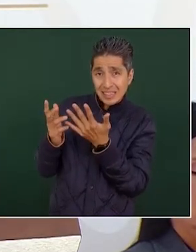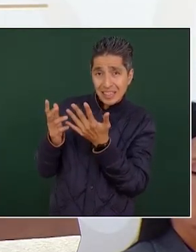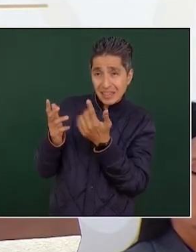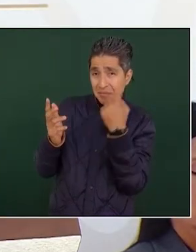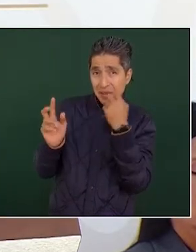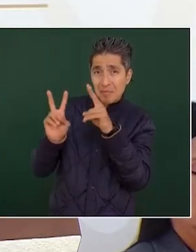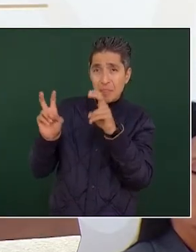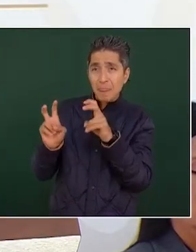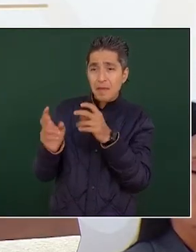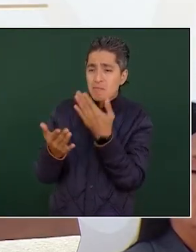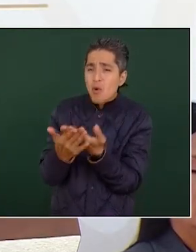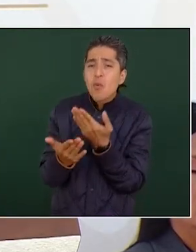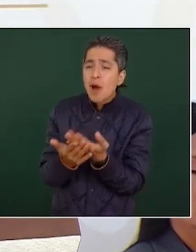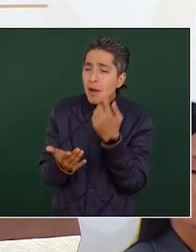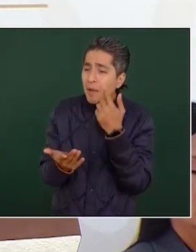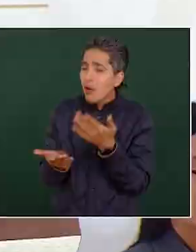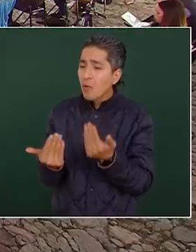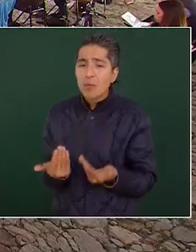Sin prueba,